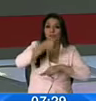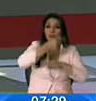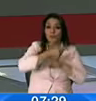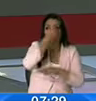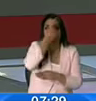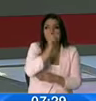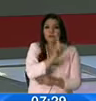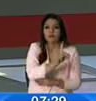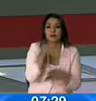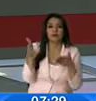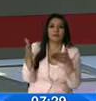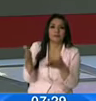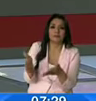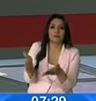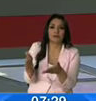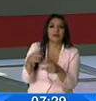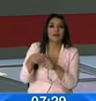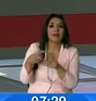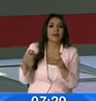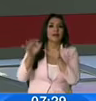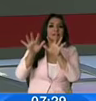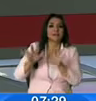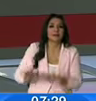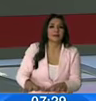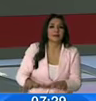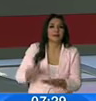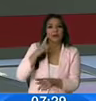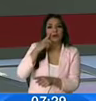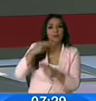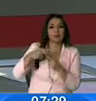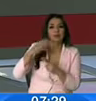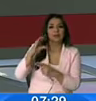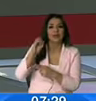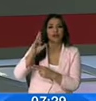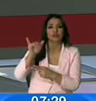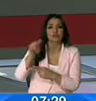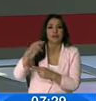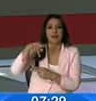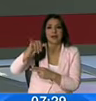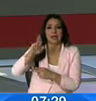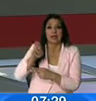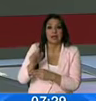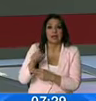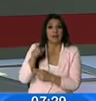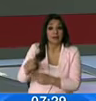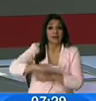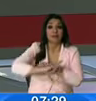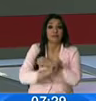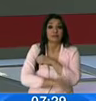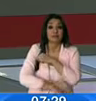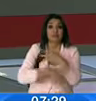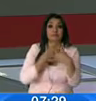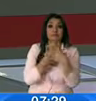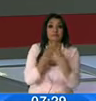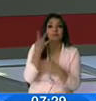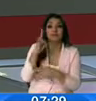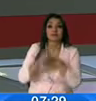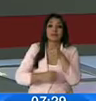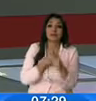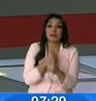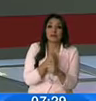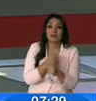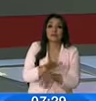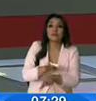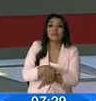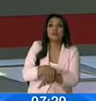resuelva a favor de la exsecretaria Carlos Pareja Cordero, quien afirma fue sentenciada a 17 años de prisión